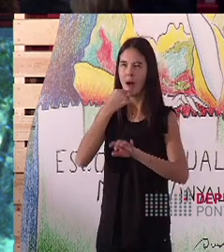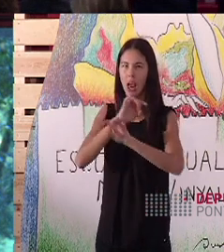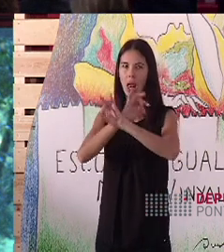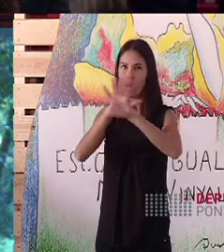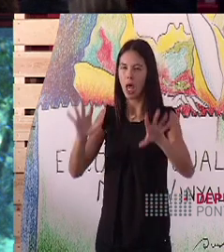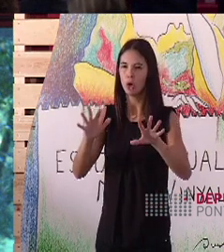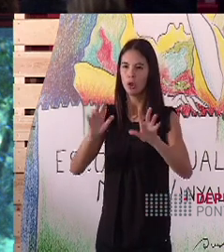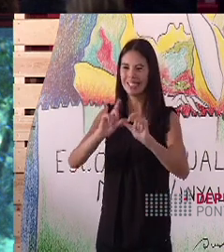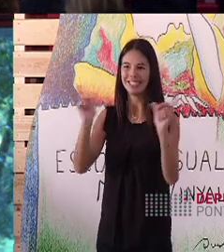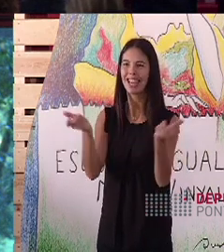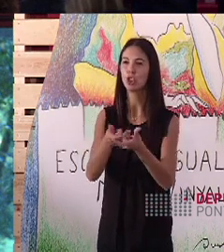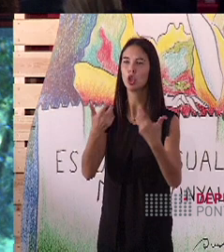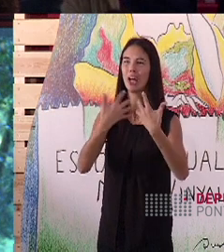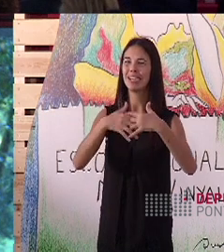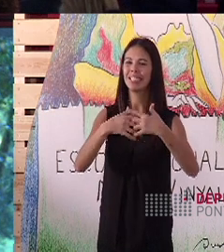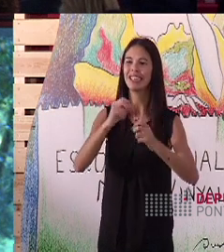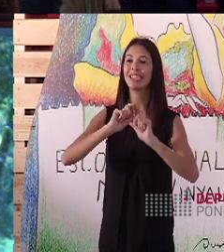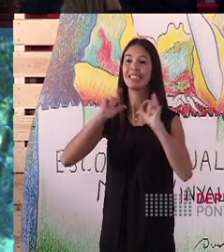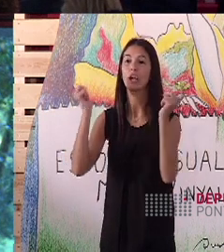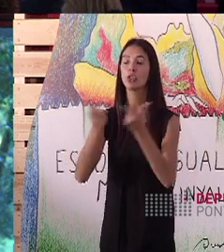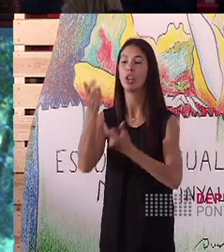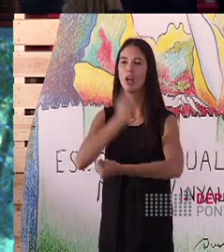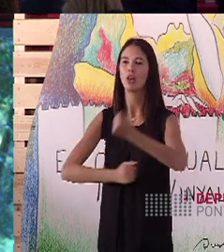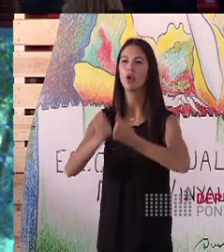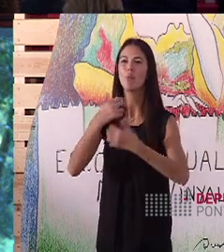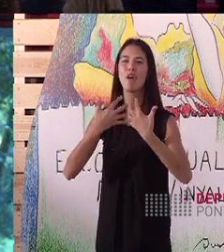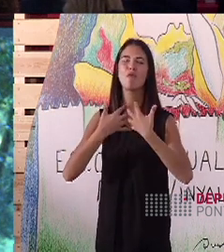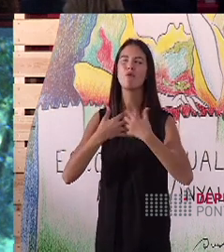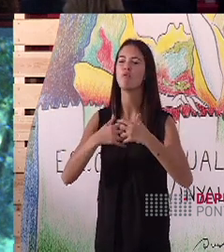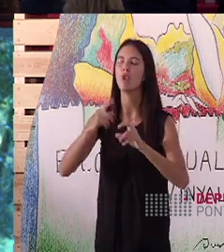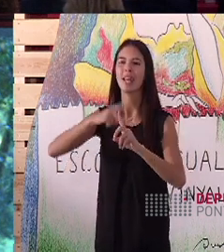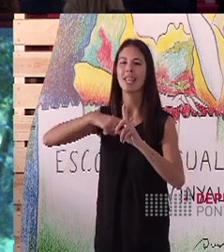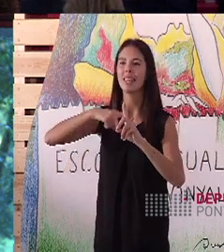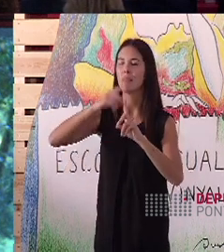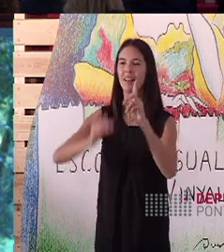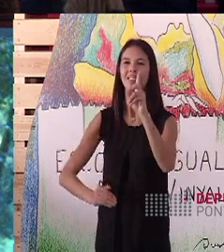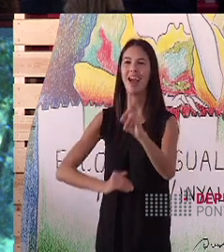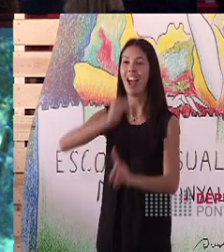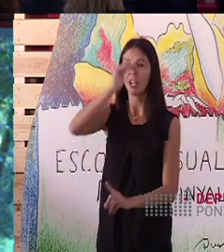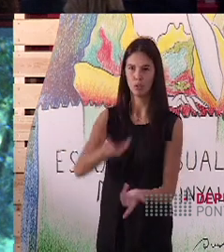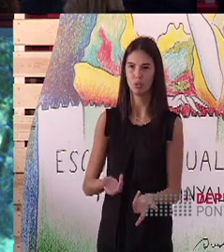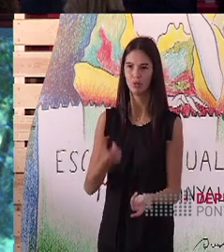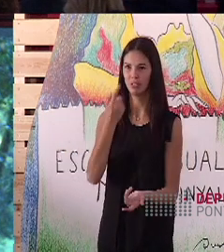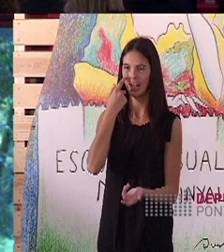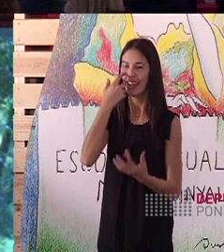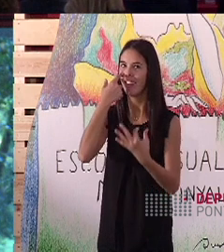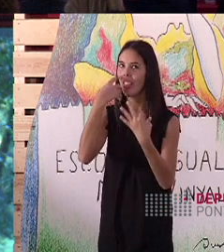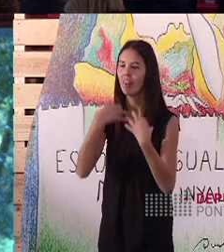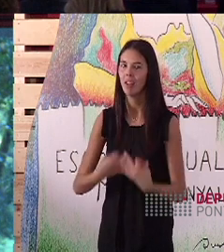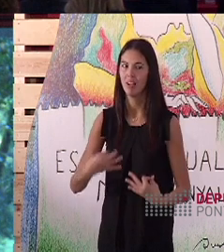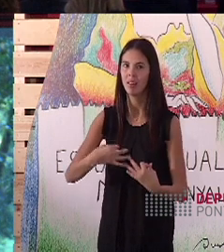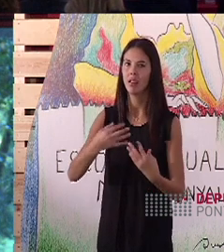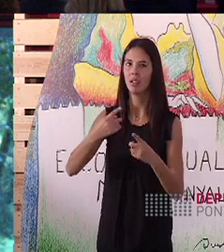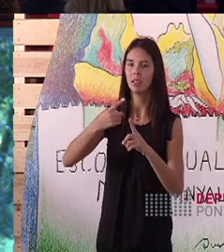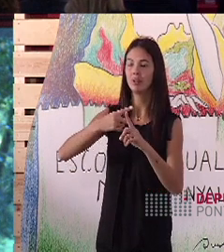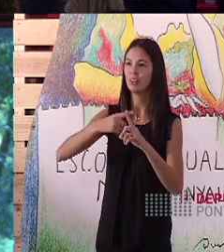económico de tal calibre que funciona con unos niveles altísimos de racionalidad y que funciona de